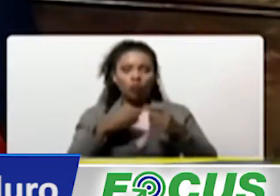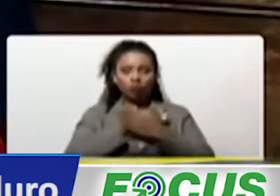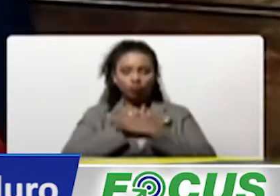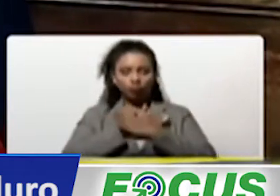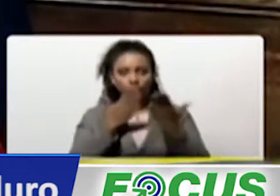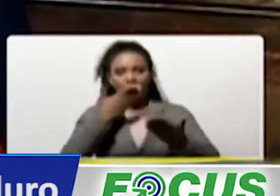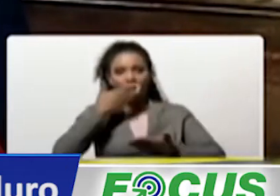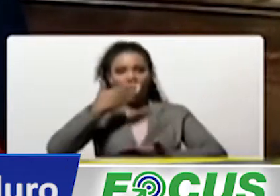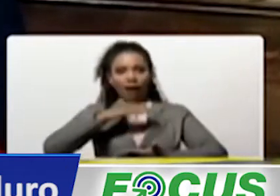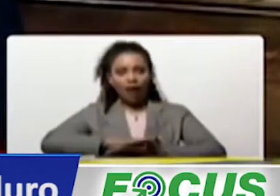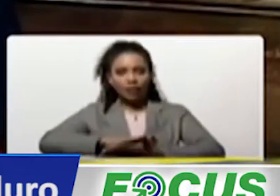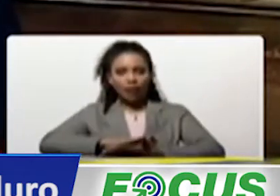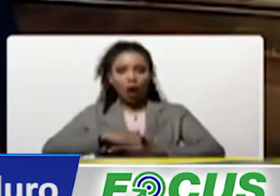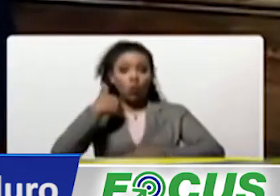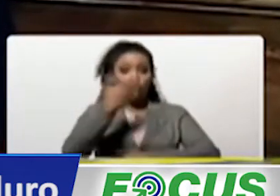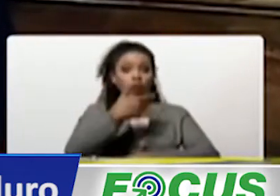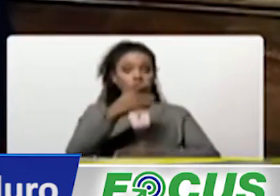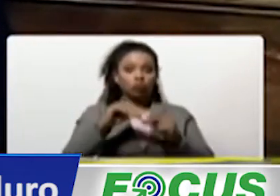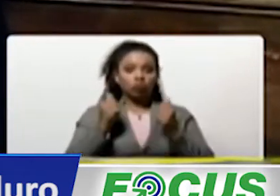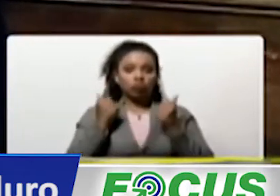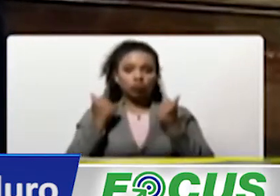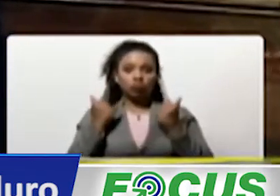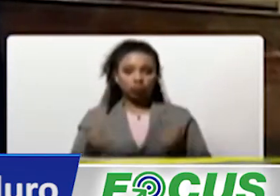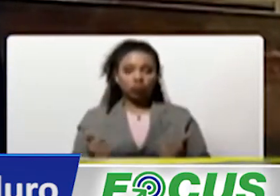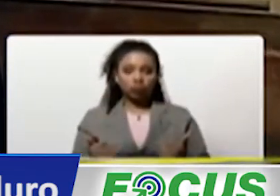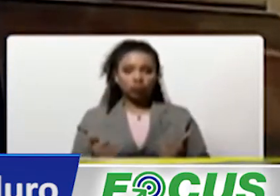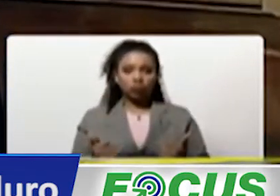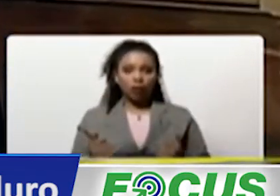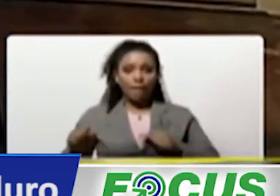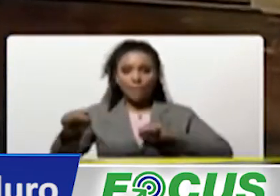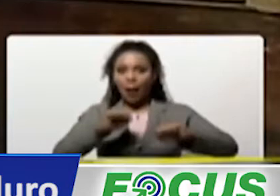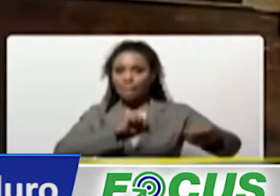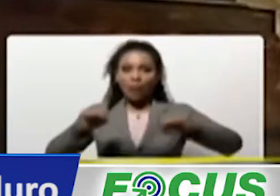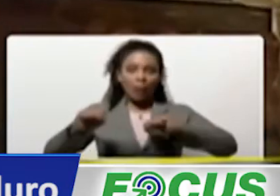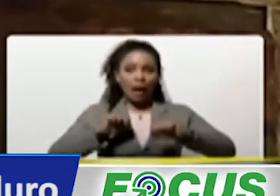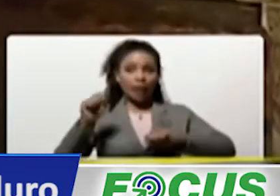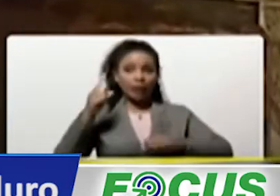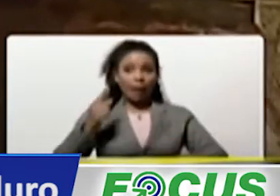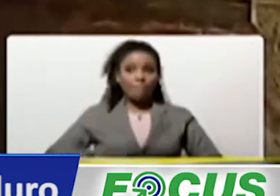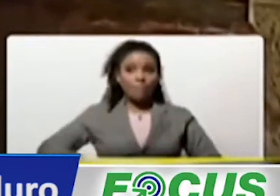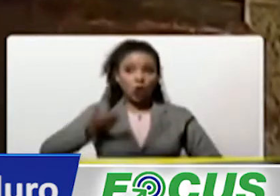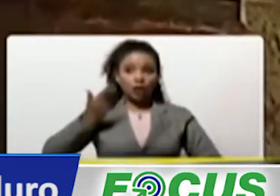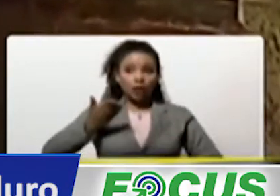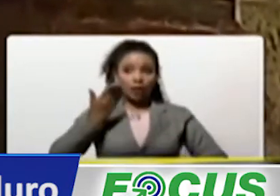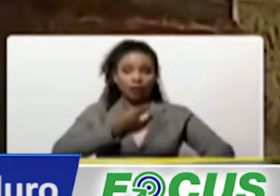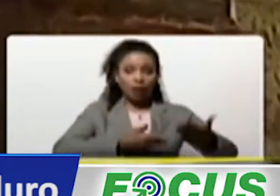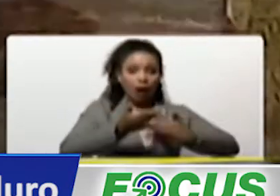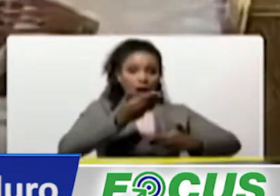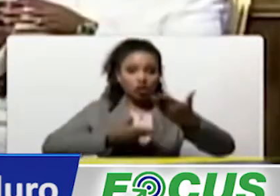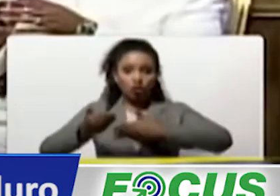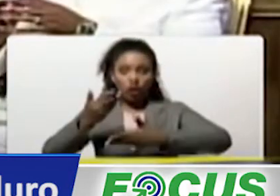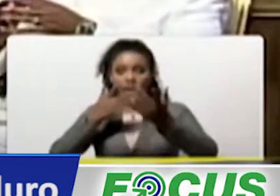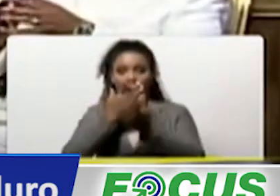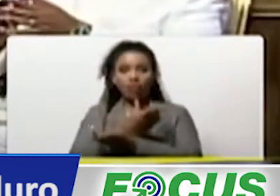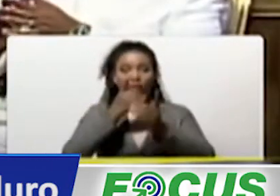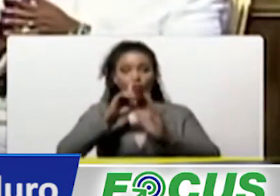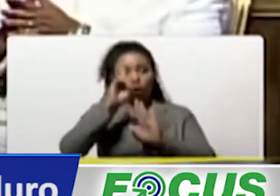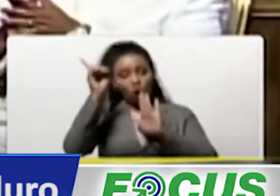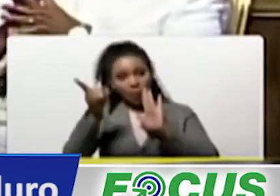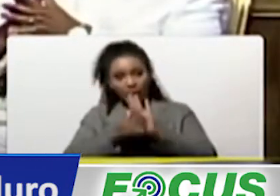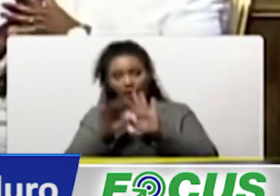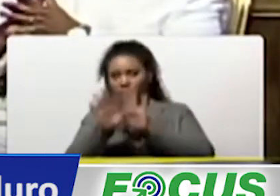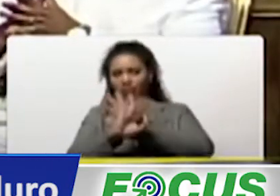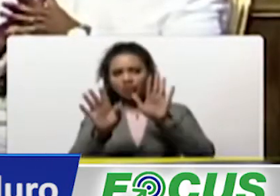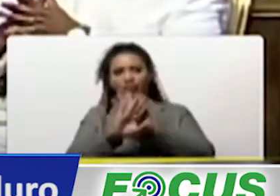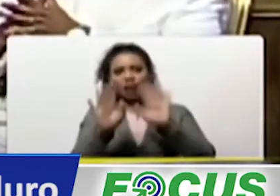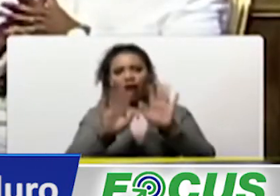de cartas credenciales, cuando de inmediato se reactivan estas importantes relaciones diplomáticas, como ya